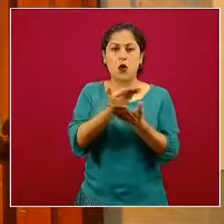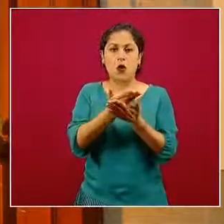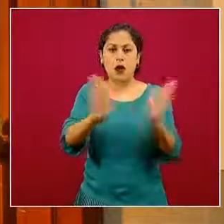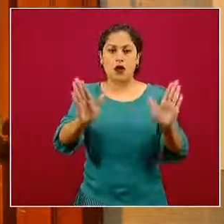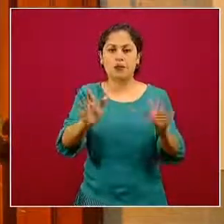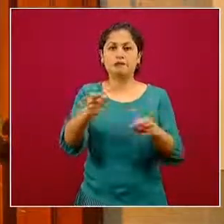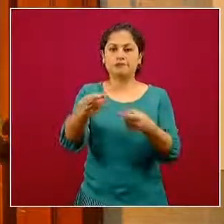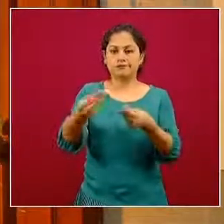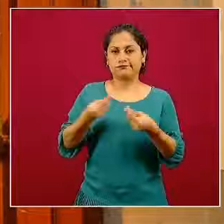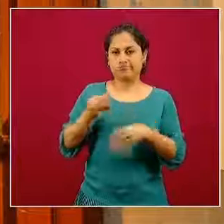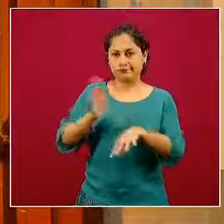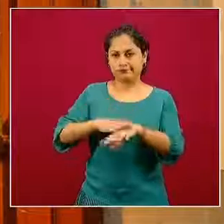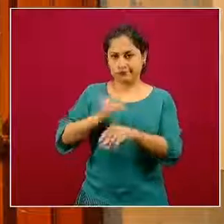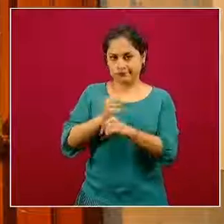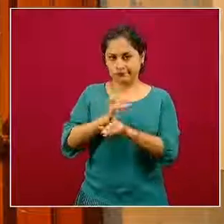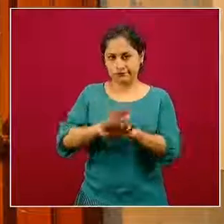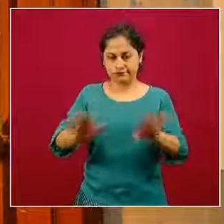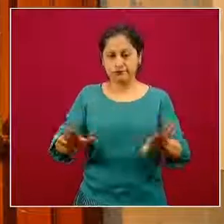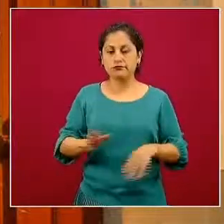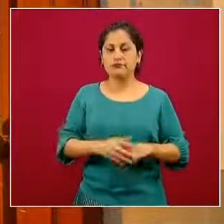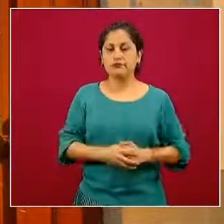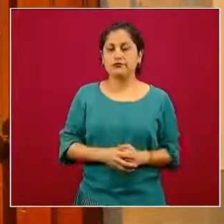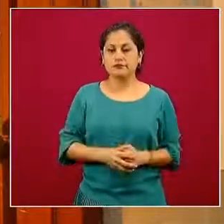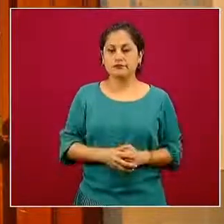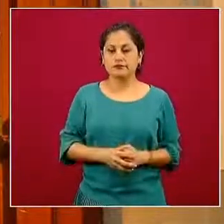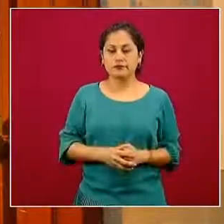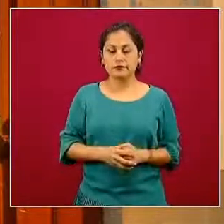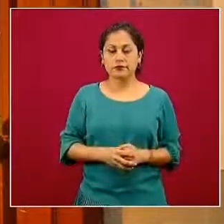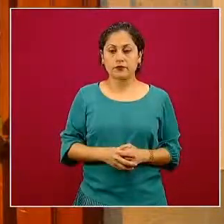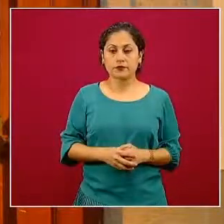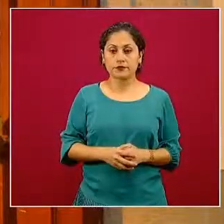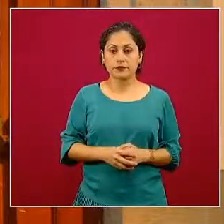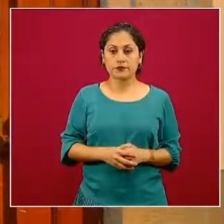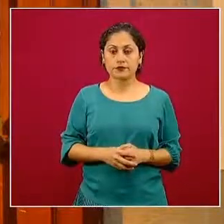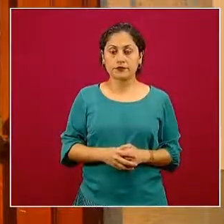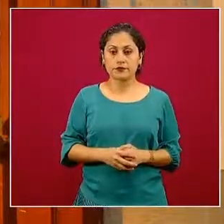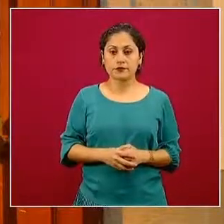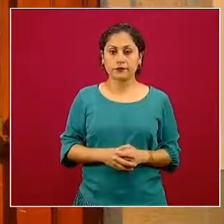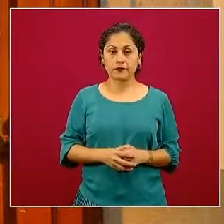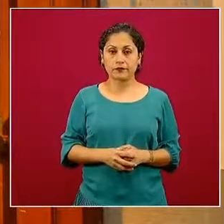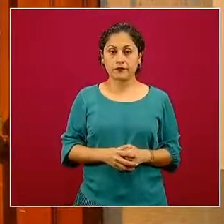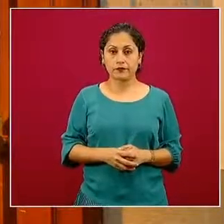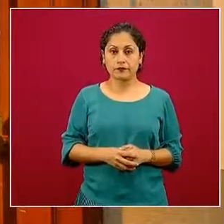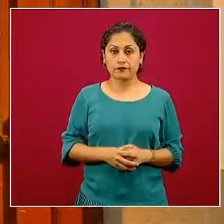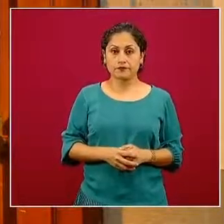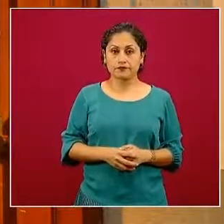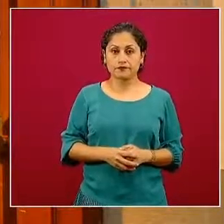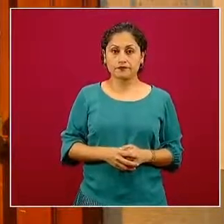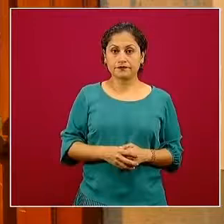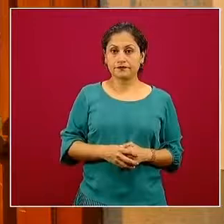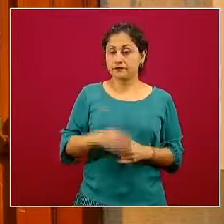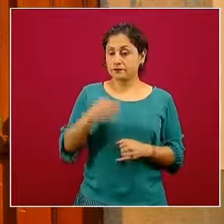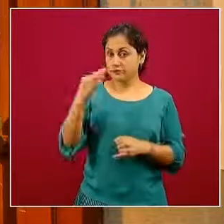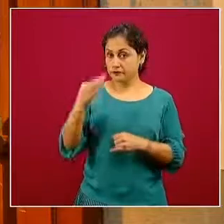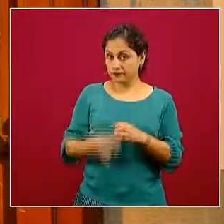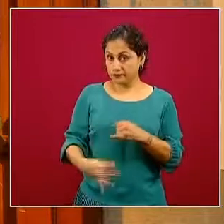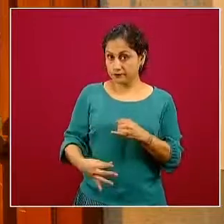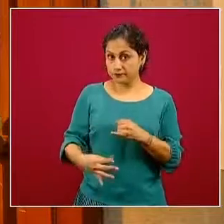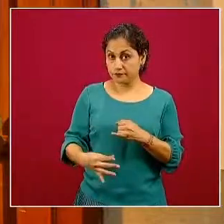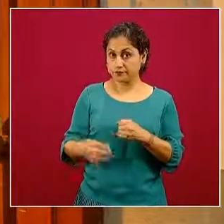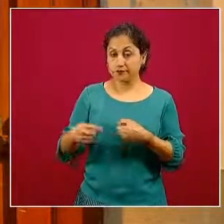un número importante de unidades que se suman el día de hoy a la notificación de la red IRAG. Veamos el último paquete